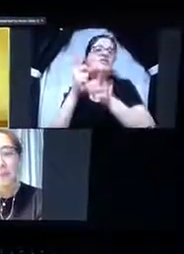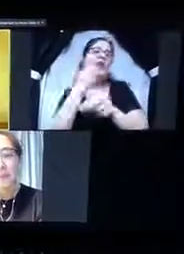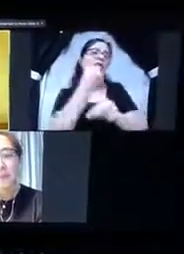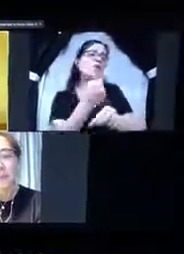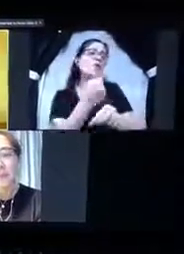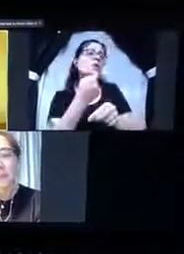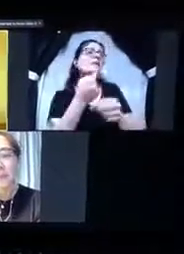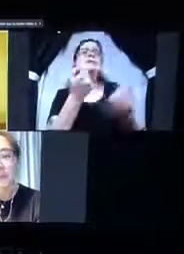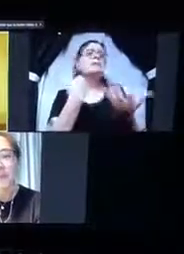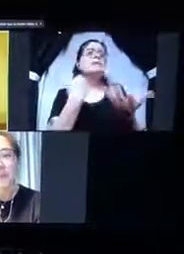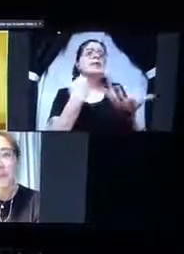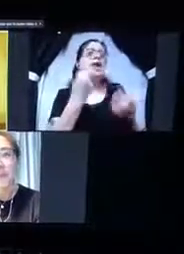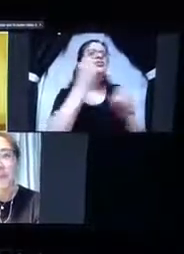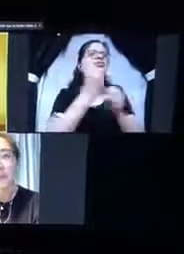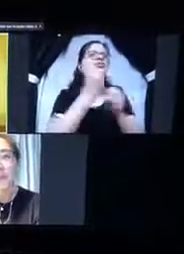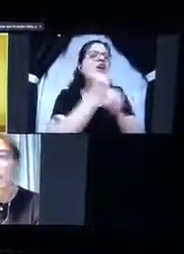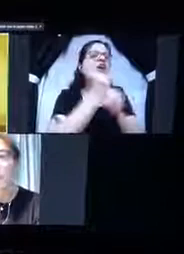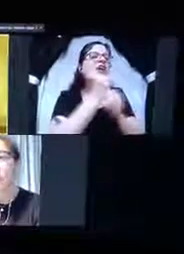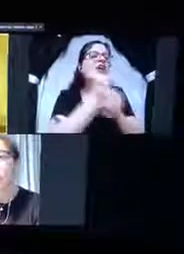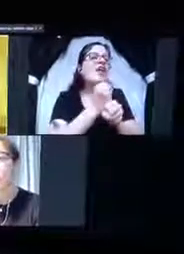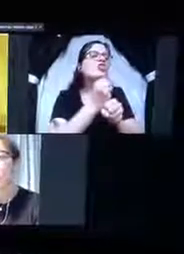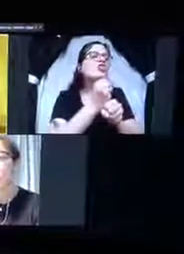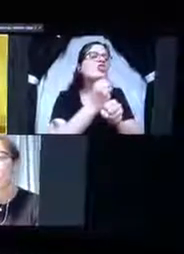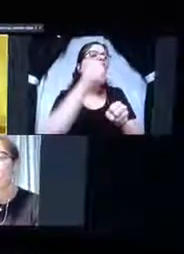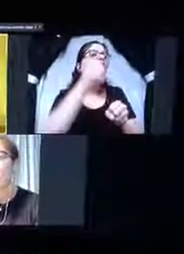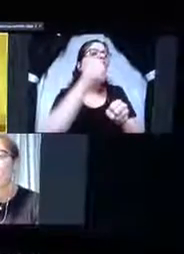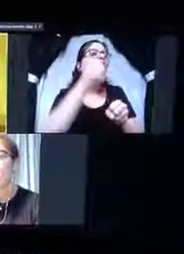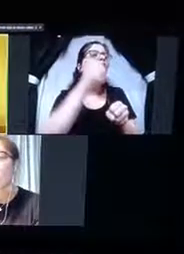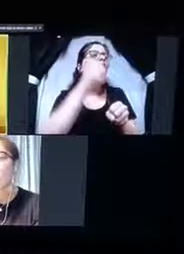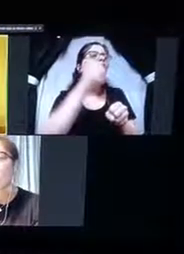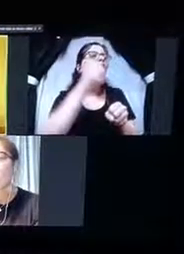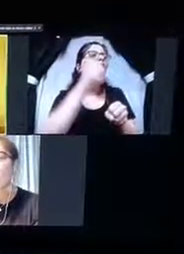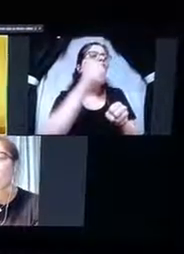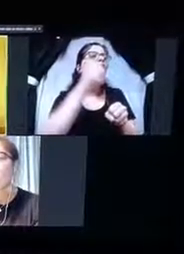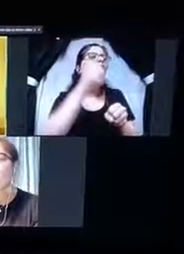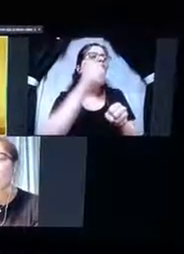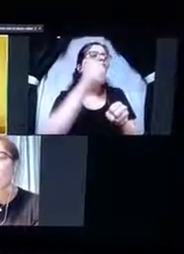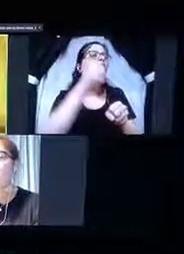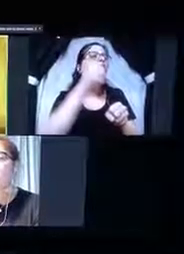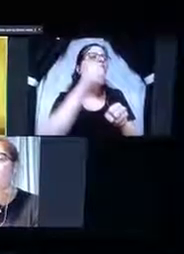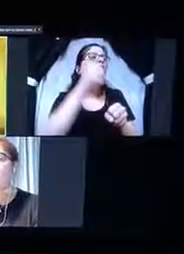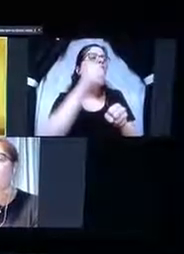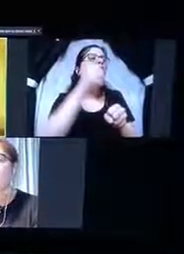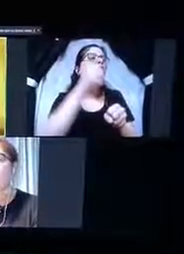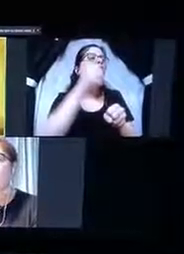estoy trabajando el modificador indirecto. Ah, bueno, listo. Entonces lo tomábamos en logogenia